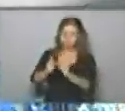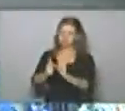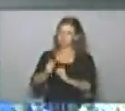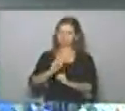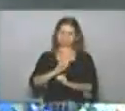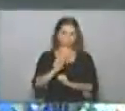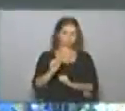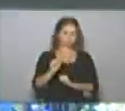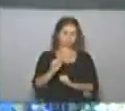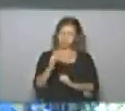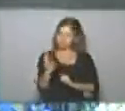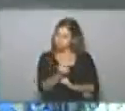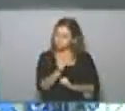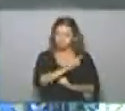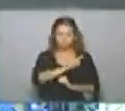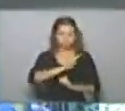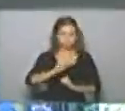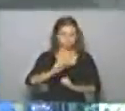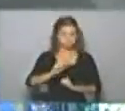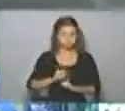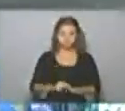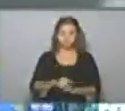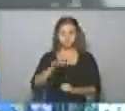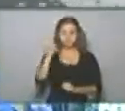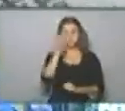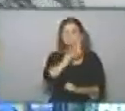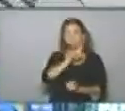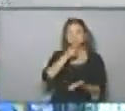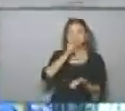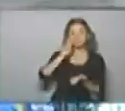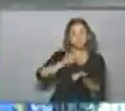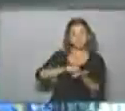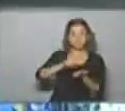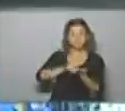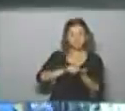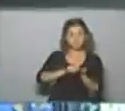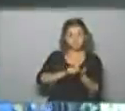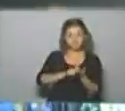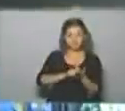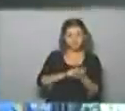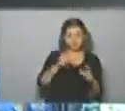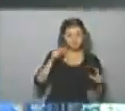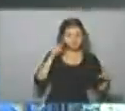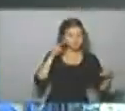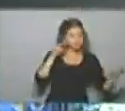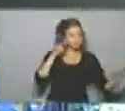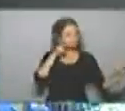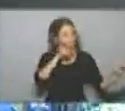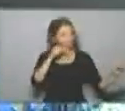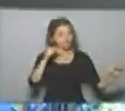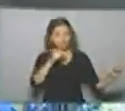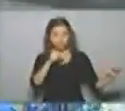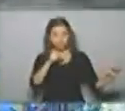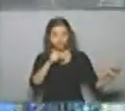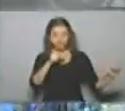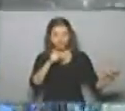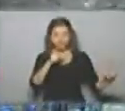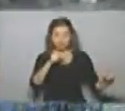viendo las imágenes del momento de la Eucaristía. Sí. El rezo también, la reflexión en este